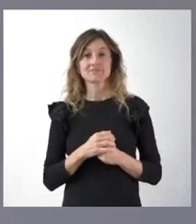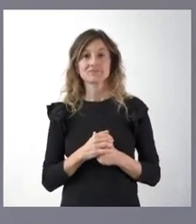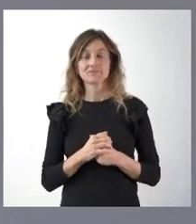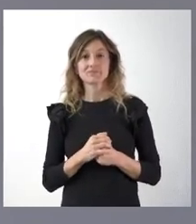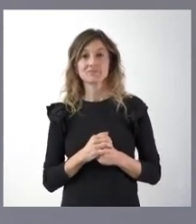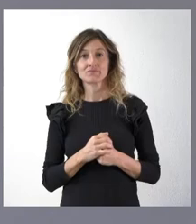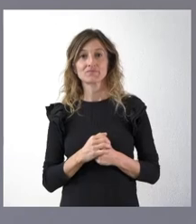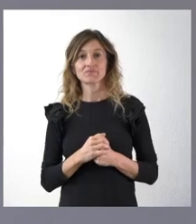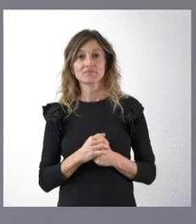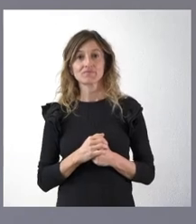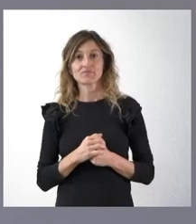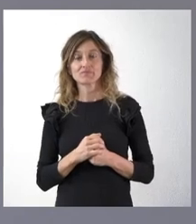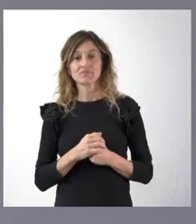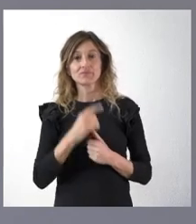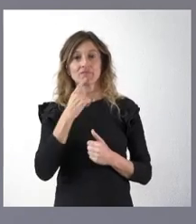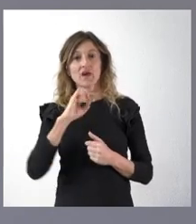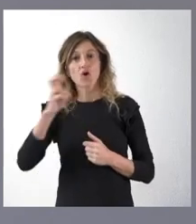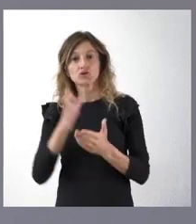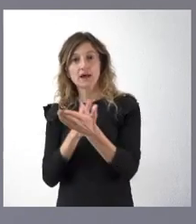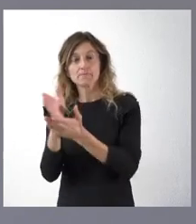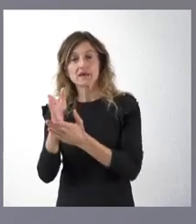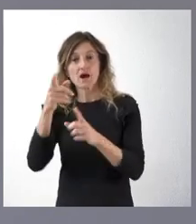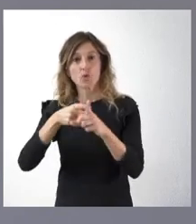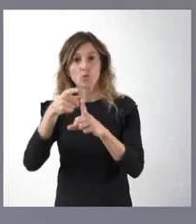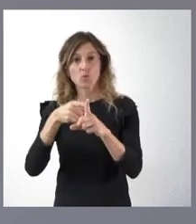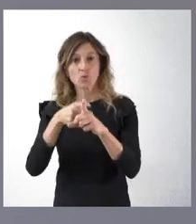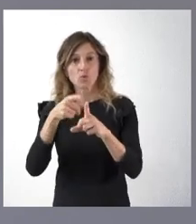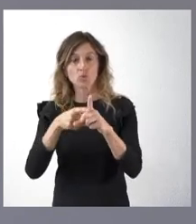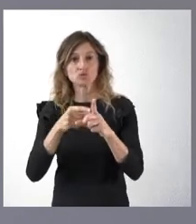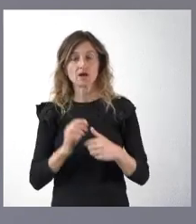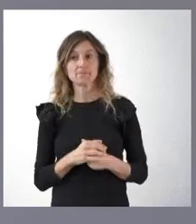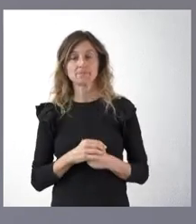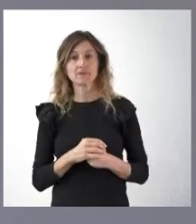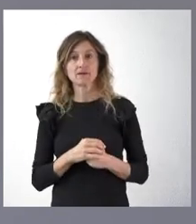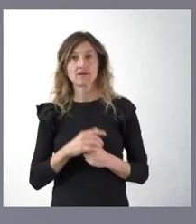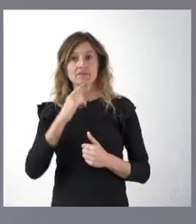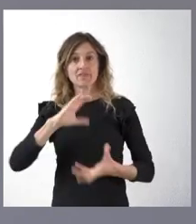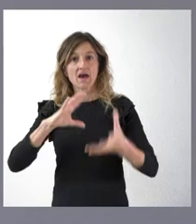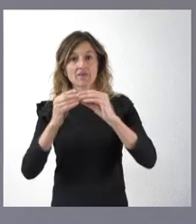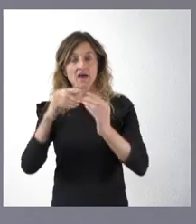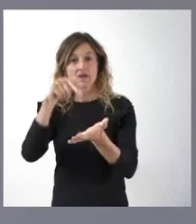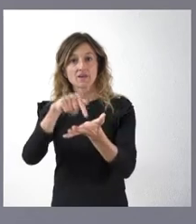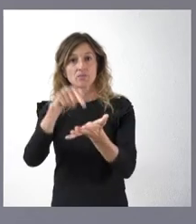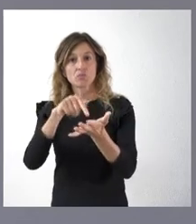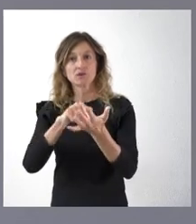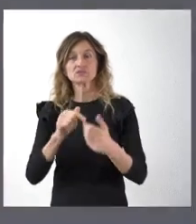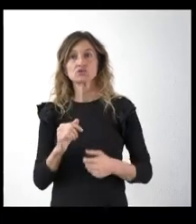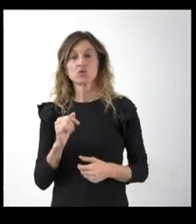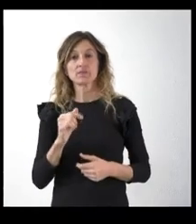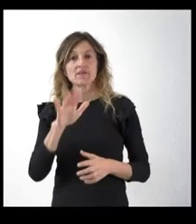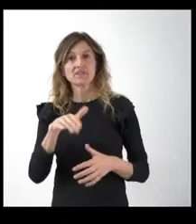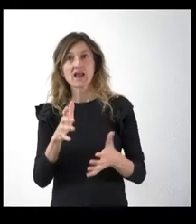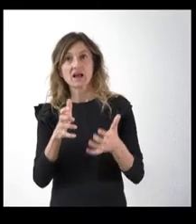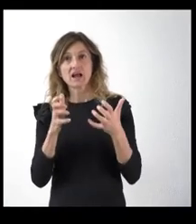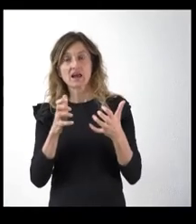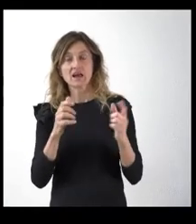que van a deflactarlo que es la otra vía que se está utilizando para para bajarlos para adaptar los impuestos a la inflación se van a salir ganando